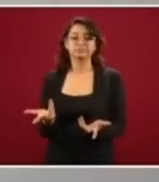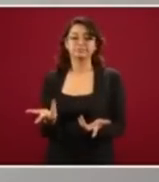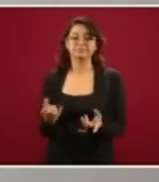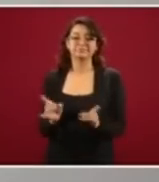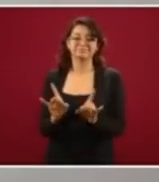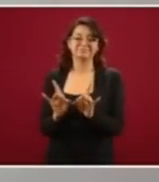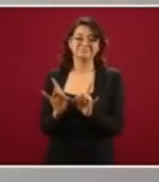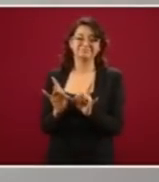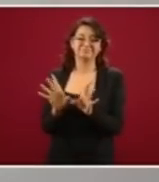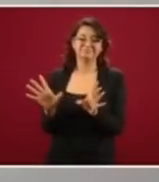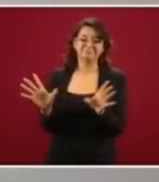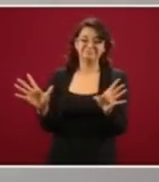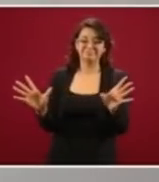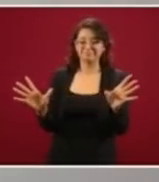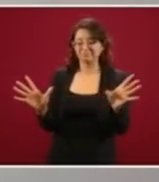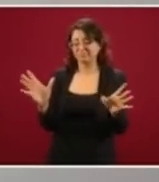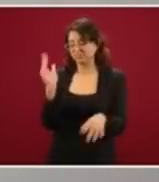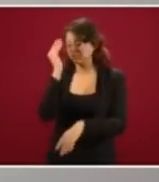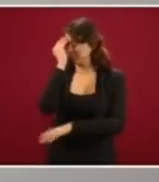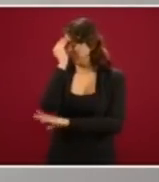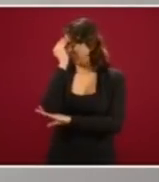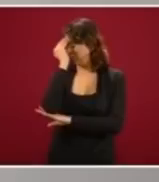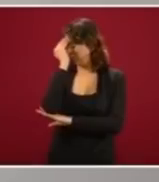estas atrocidades